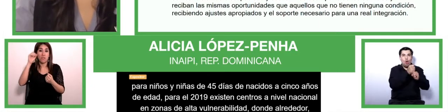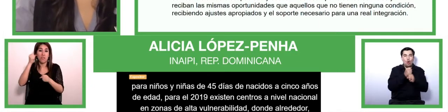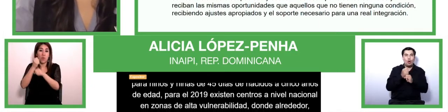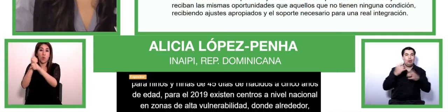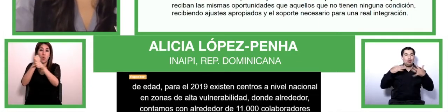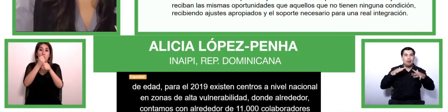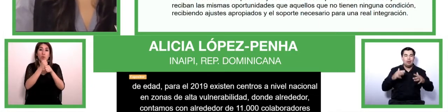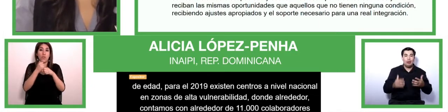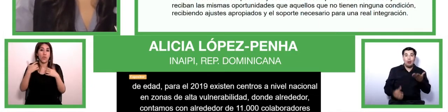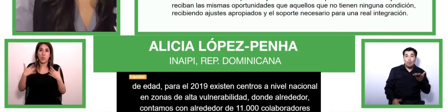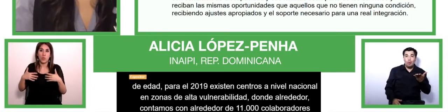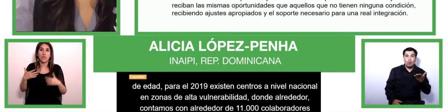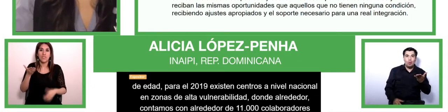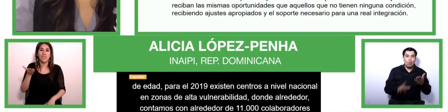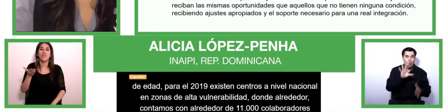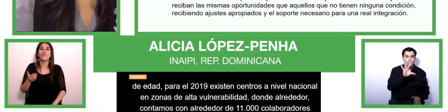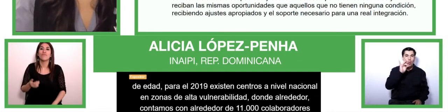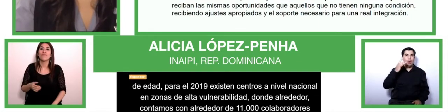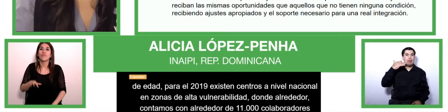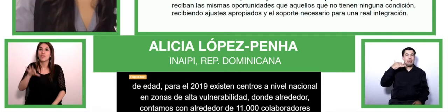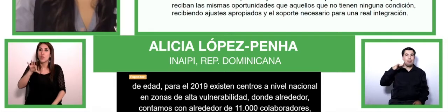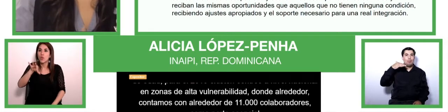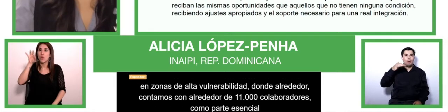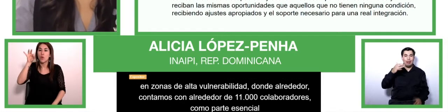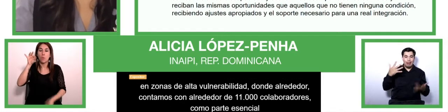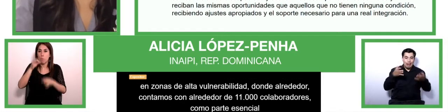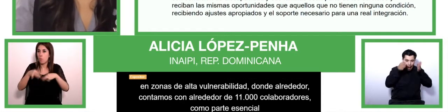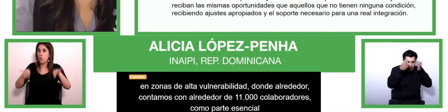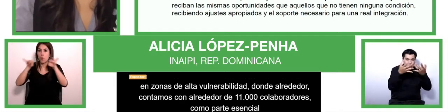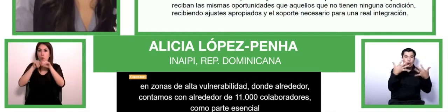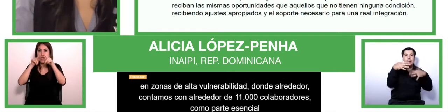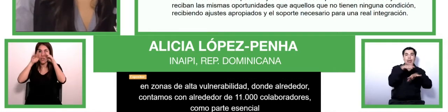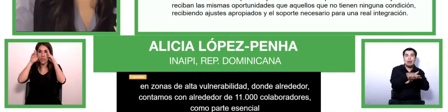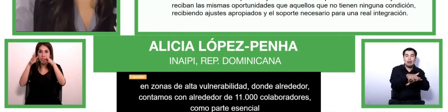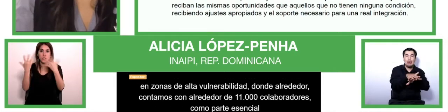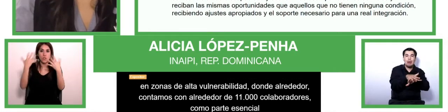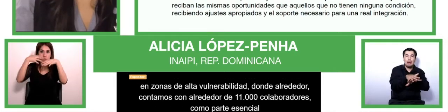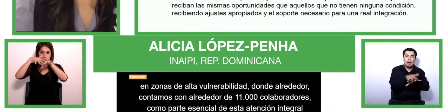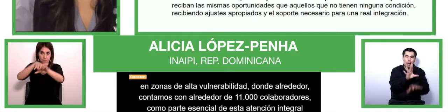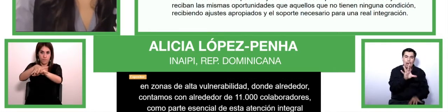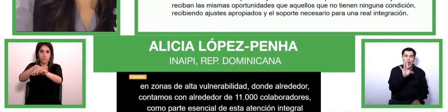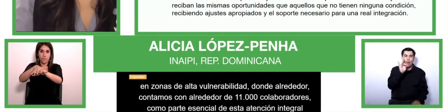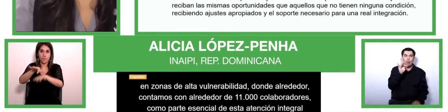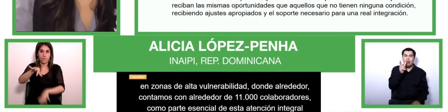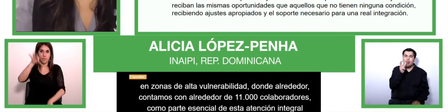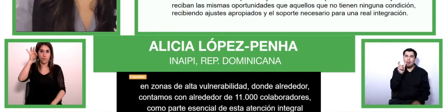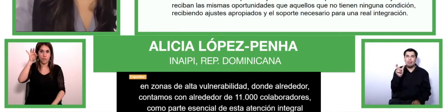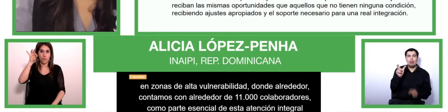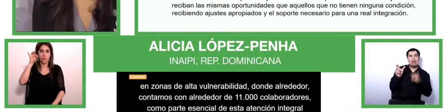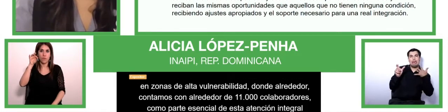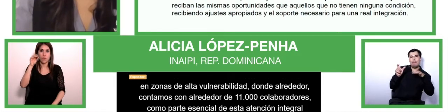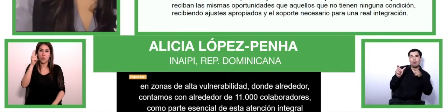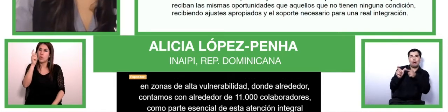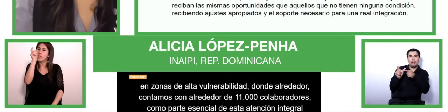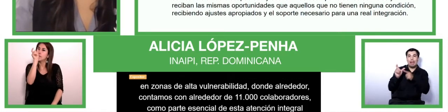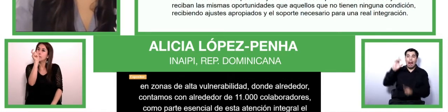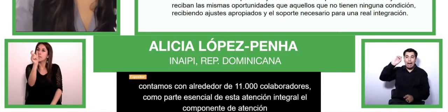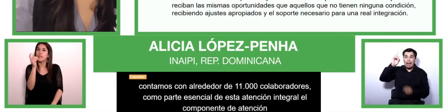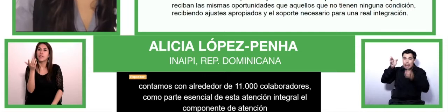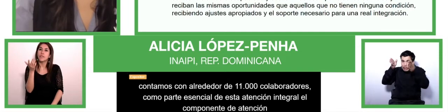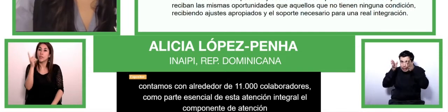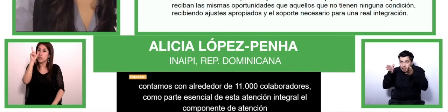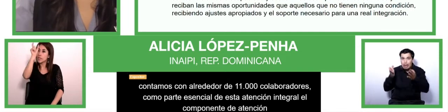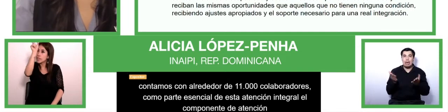y colaboradoras. Como parte esencial de esta atención integral, el componente de atención a